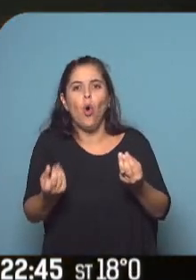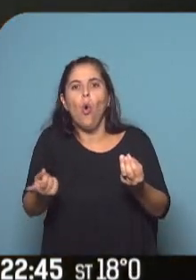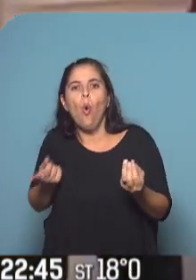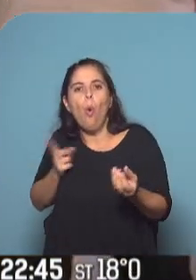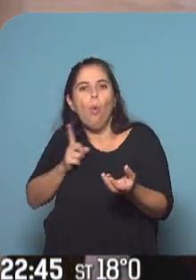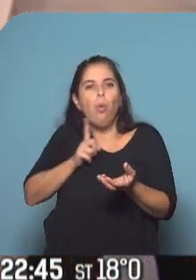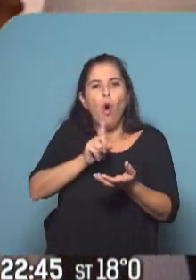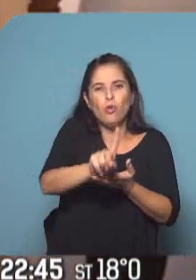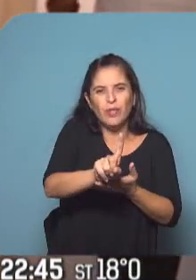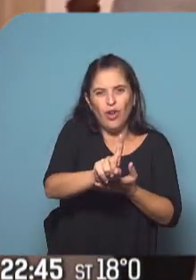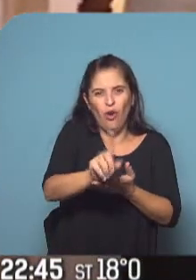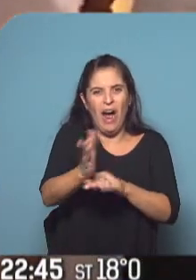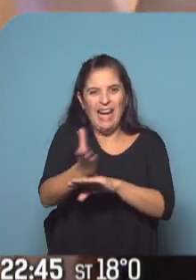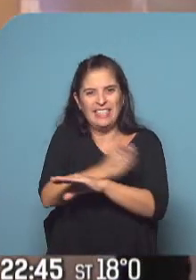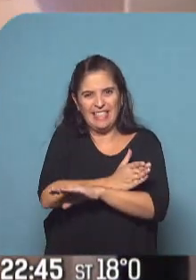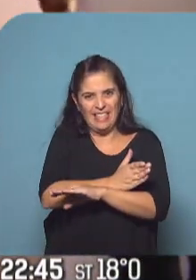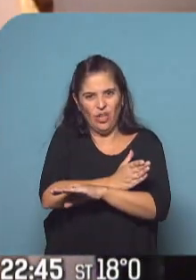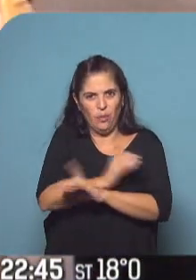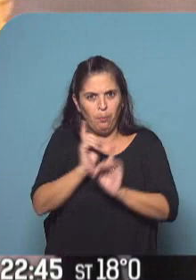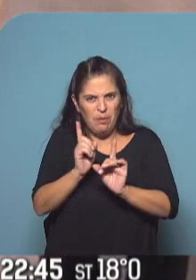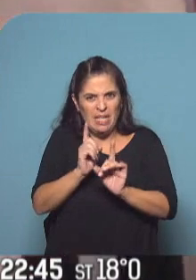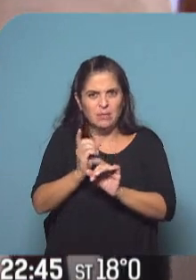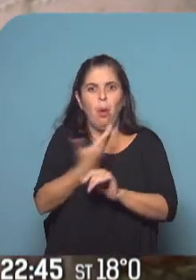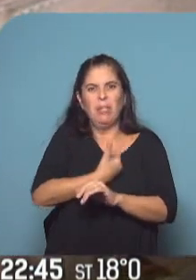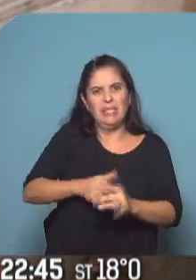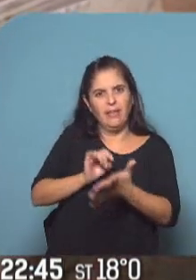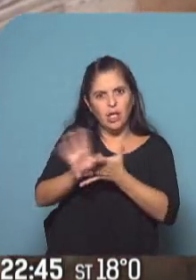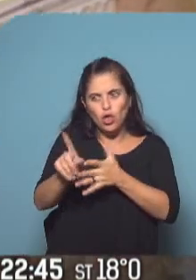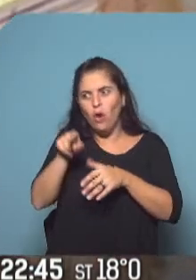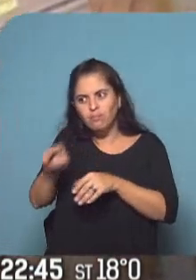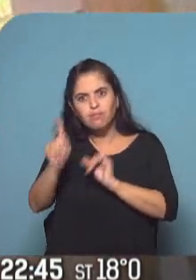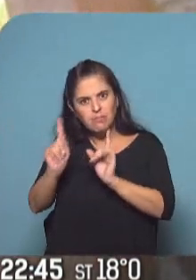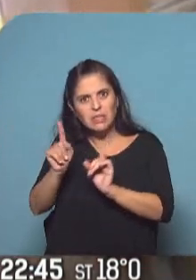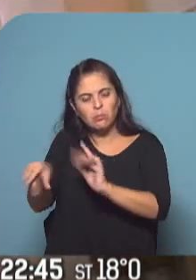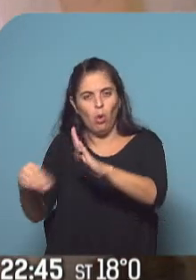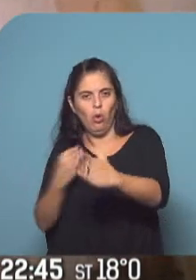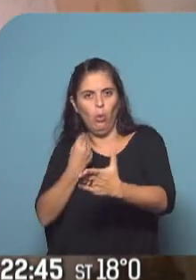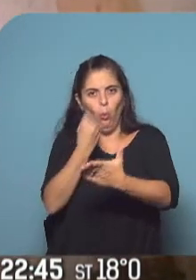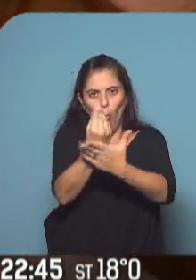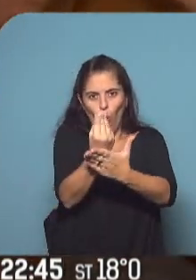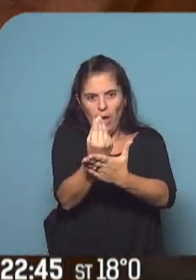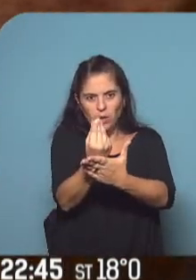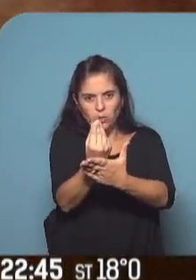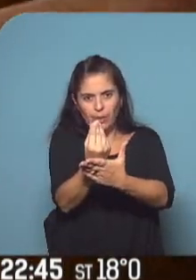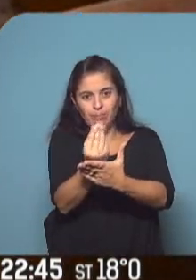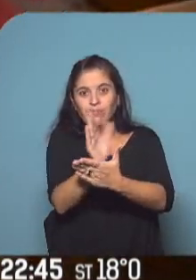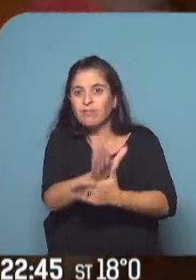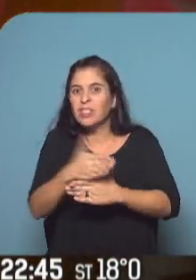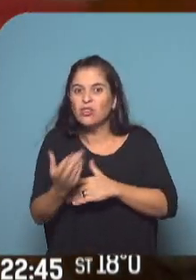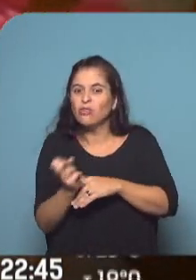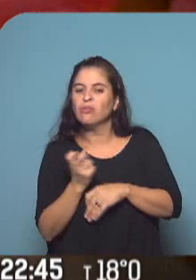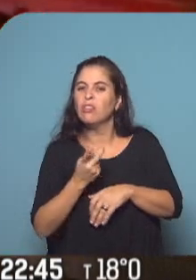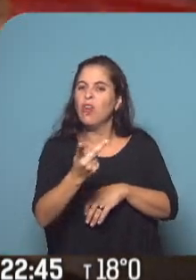el conflicto y en la práctica él y el presidente Sirisena mantuvieron gabinetes paralelos e incomunicados, lo que